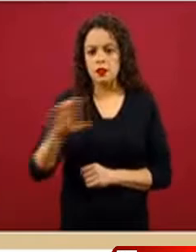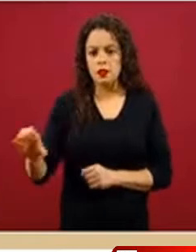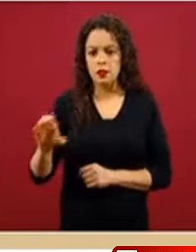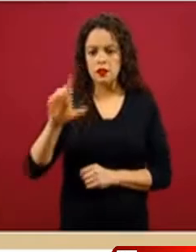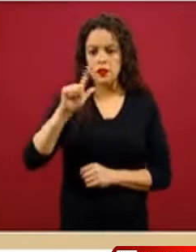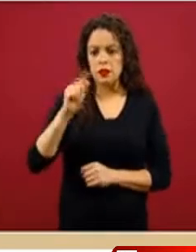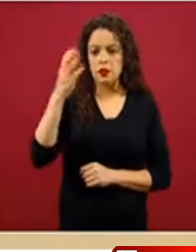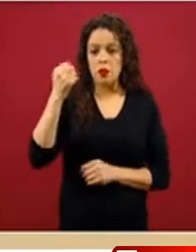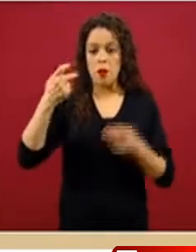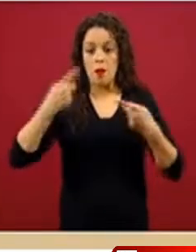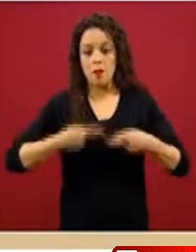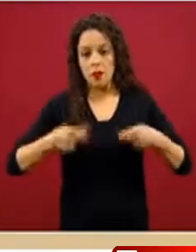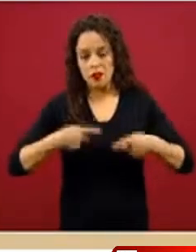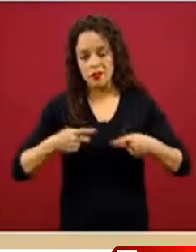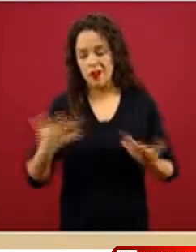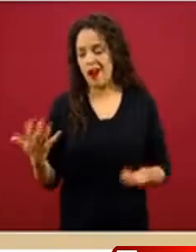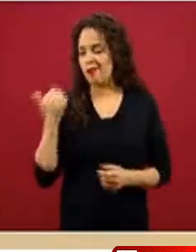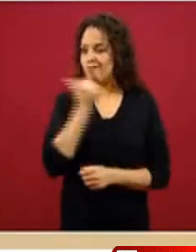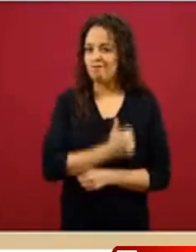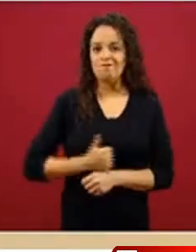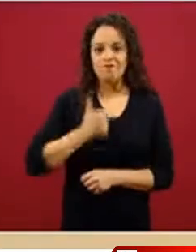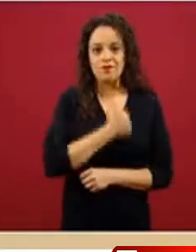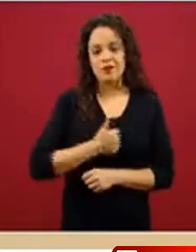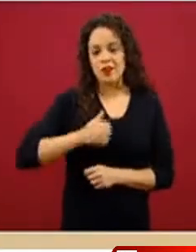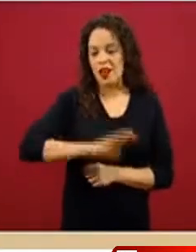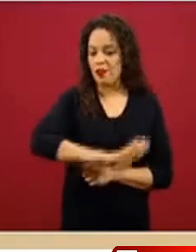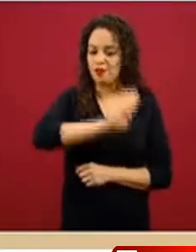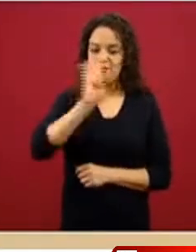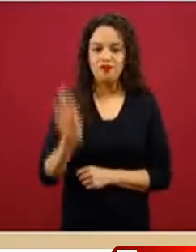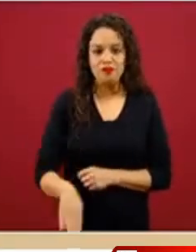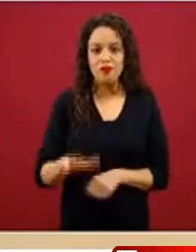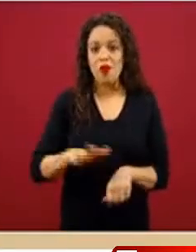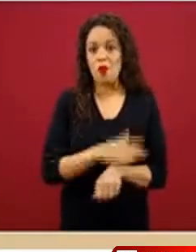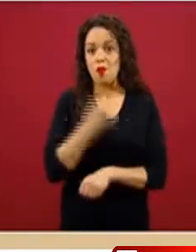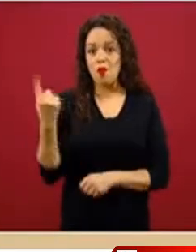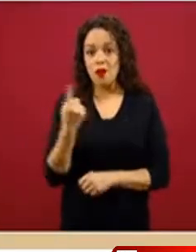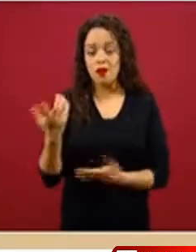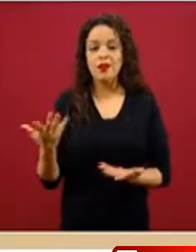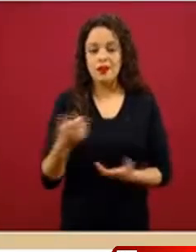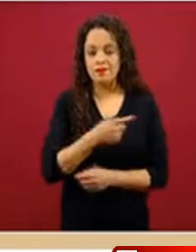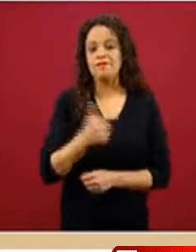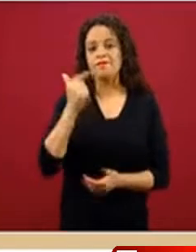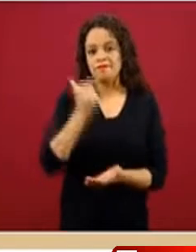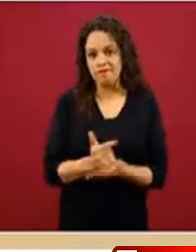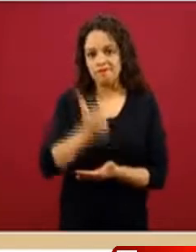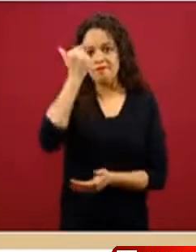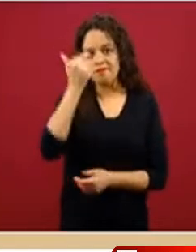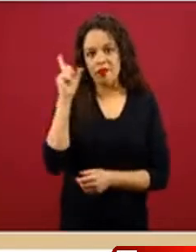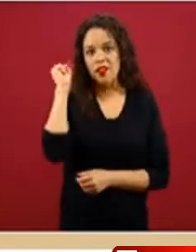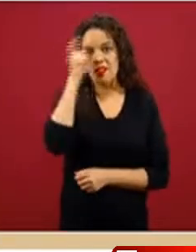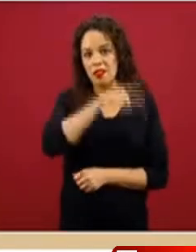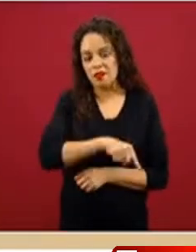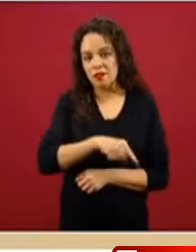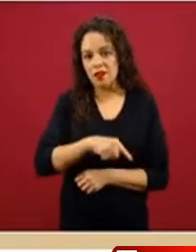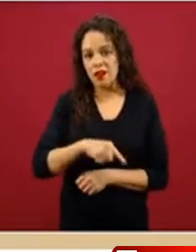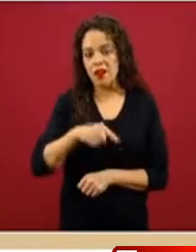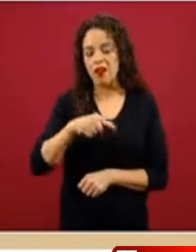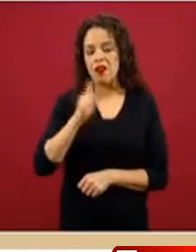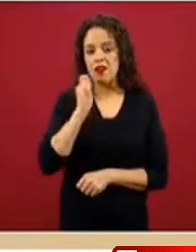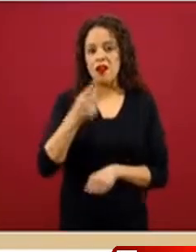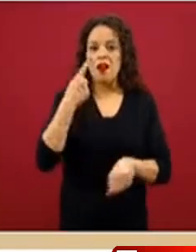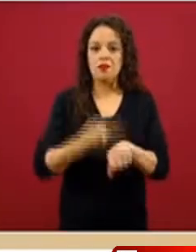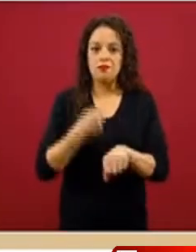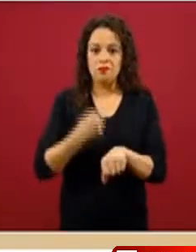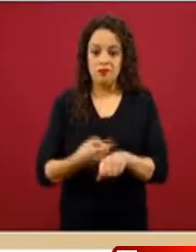25.779 personas que lamentablemente pues han perdido la vida a consecuencia de las complicaciones que esta